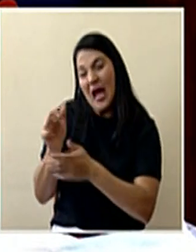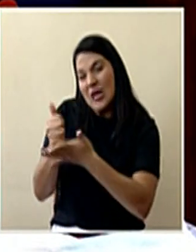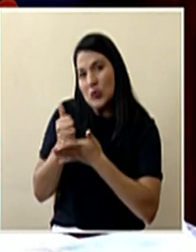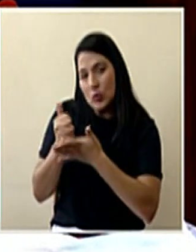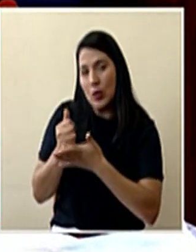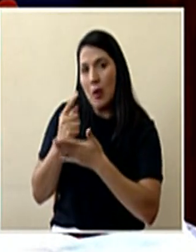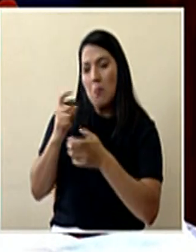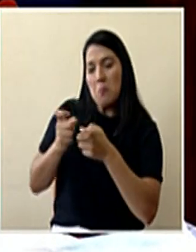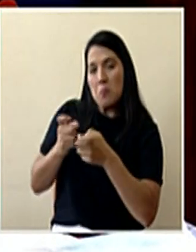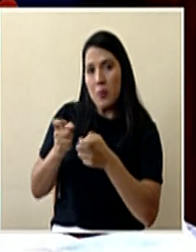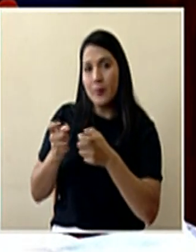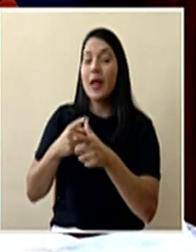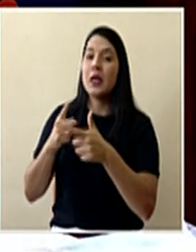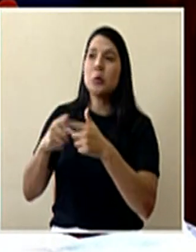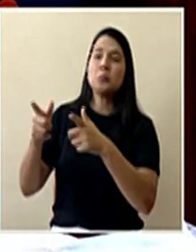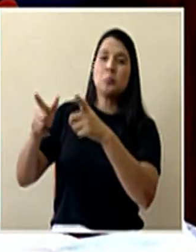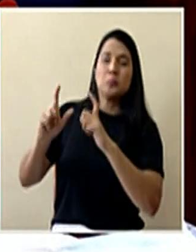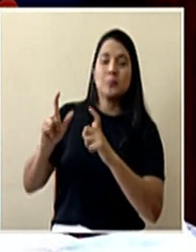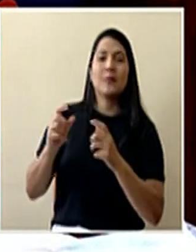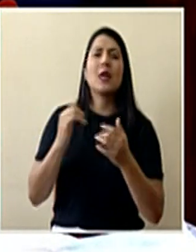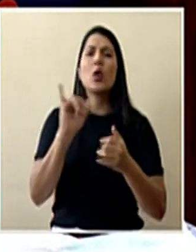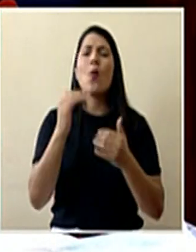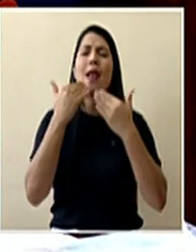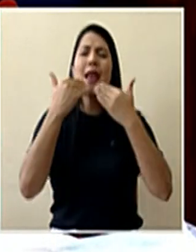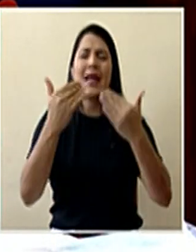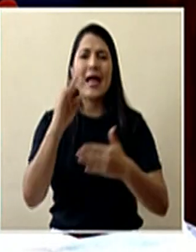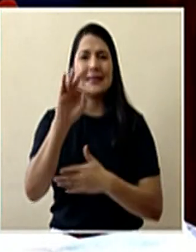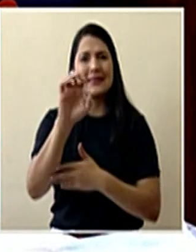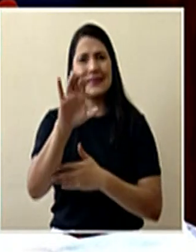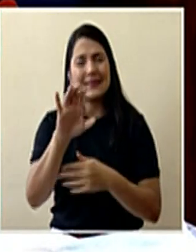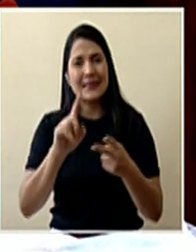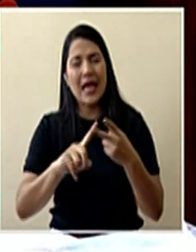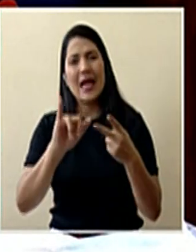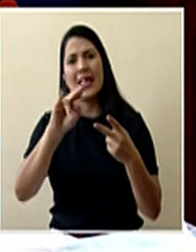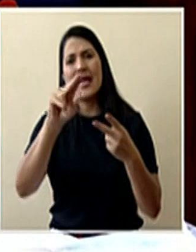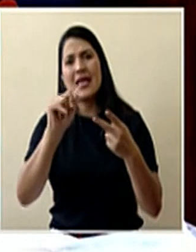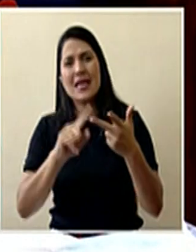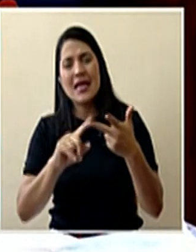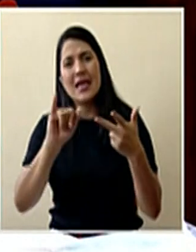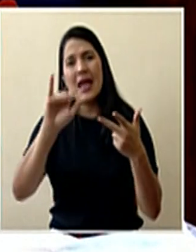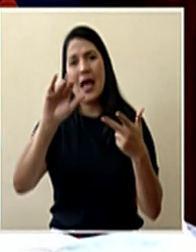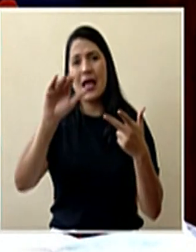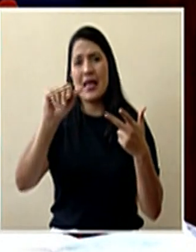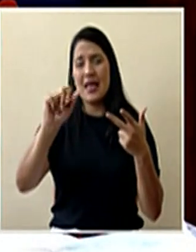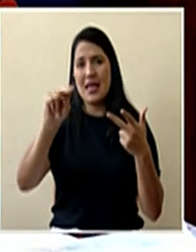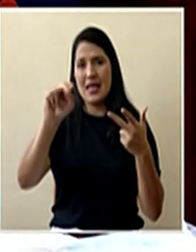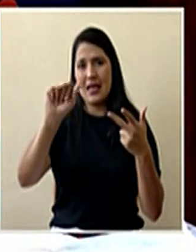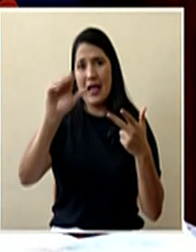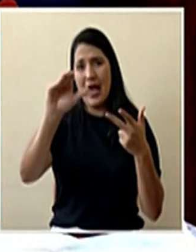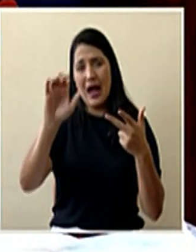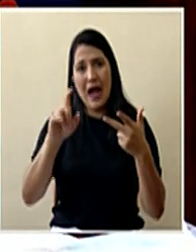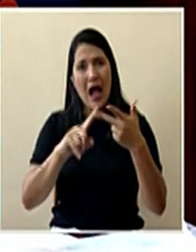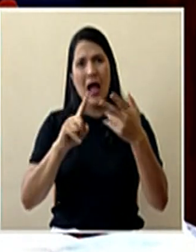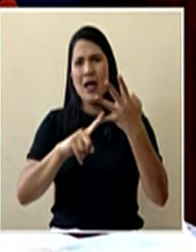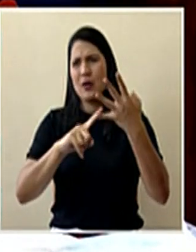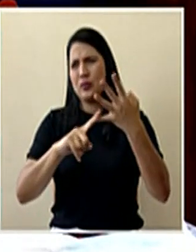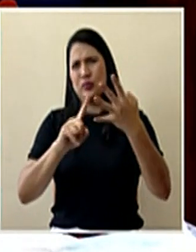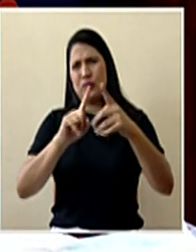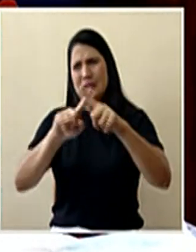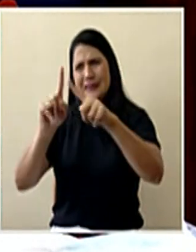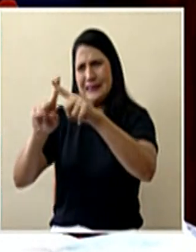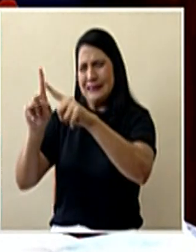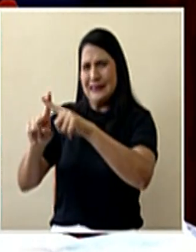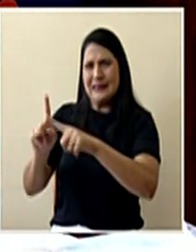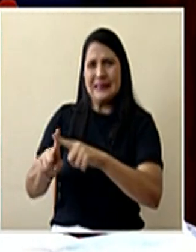personal de todas las universidades, tanto públicas como privadas, el INCAE, el ED University. En realidad el número de gente que nos está ayudando